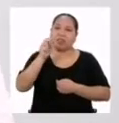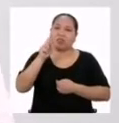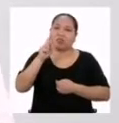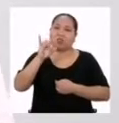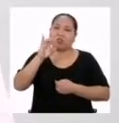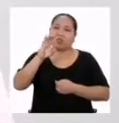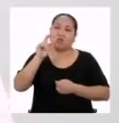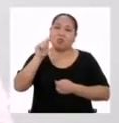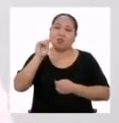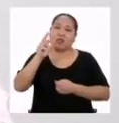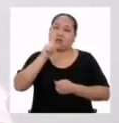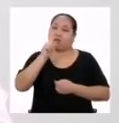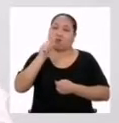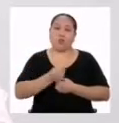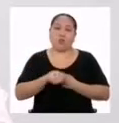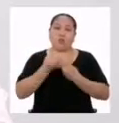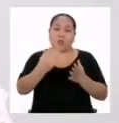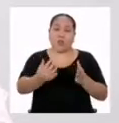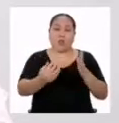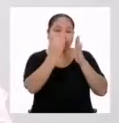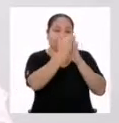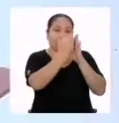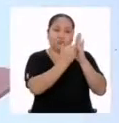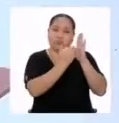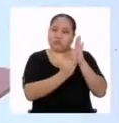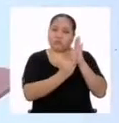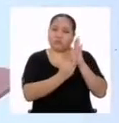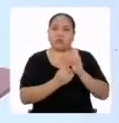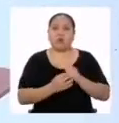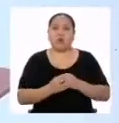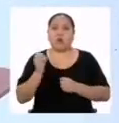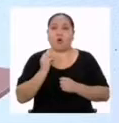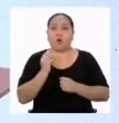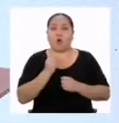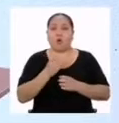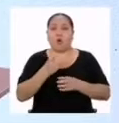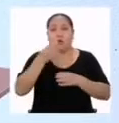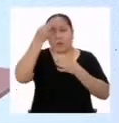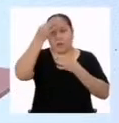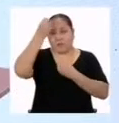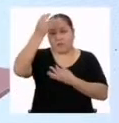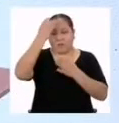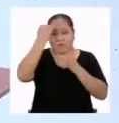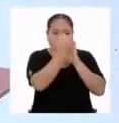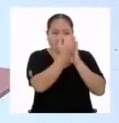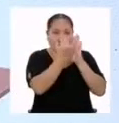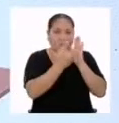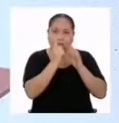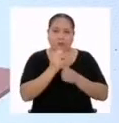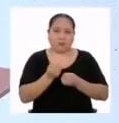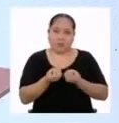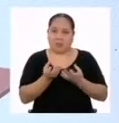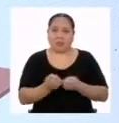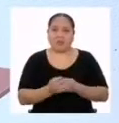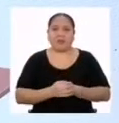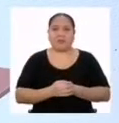comparte indicaciones como lo hacen las recetas, por ejemplo. O los manuales. Cada vez estamos más cerca de saber qué tipo de estructura